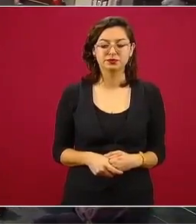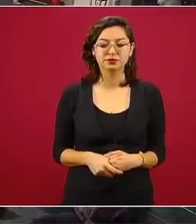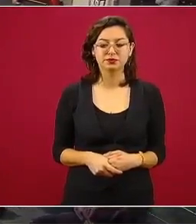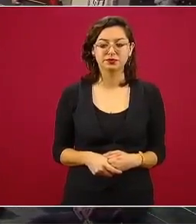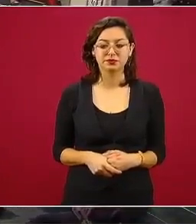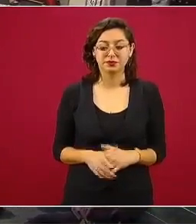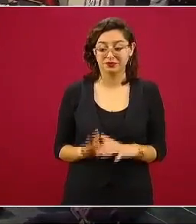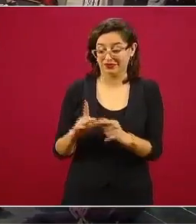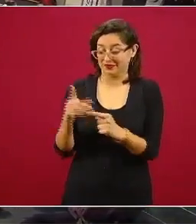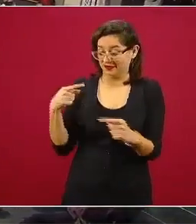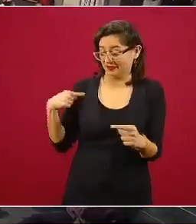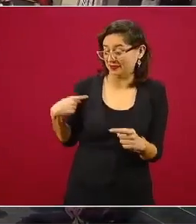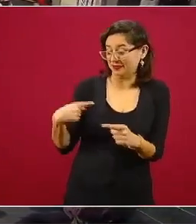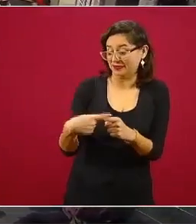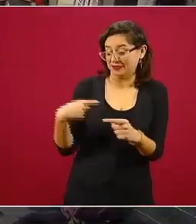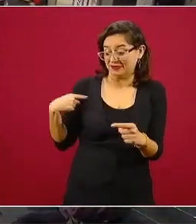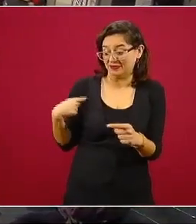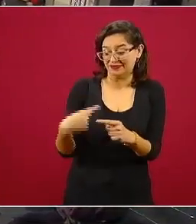la mayor parte,